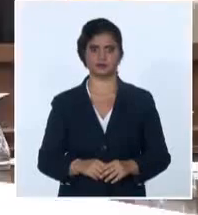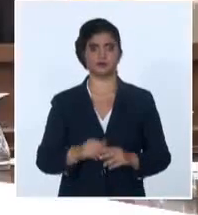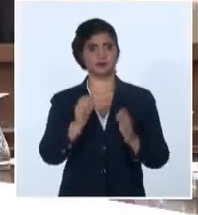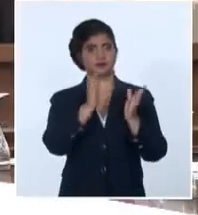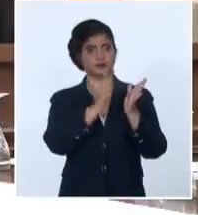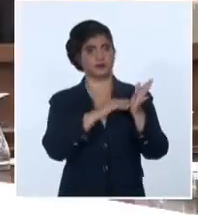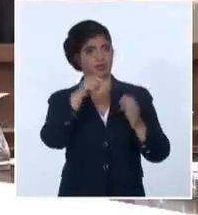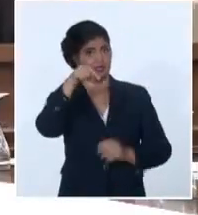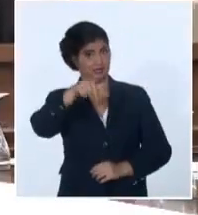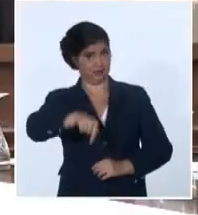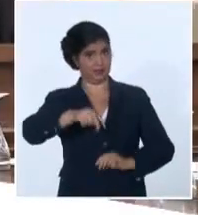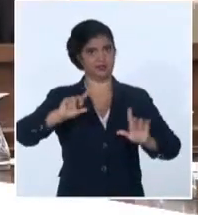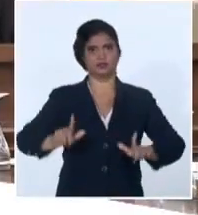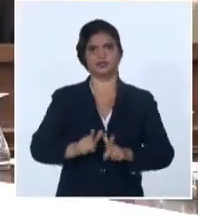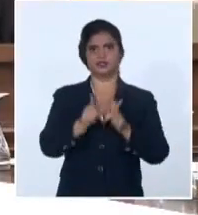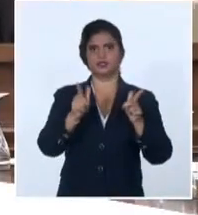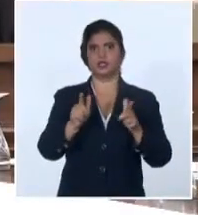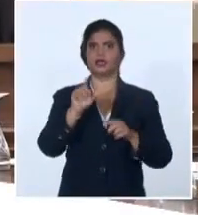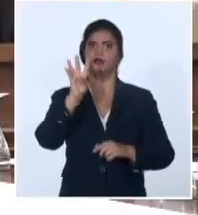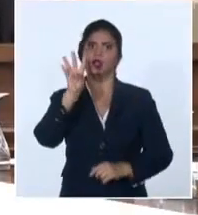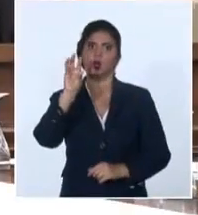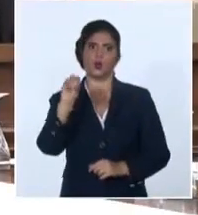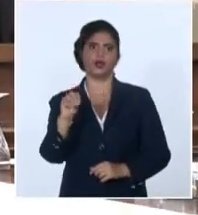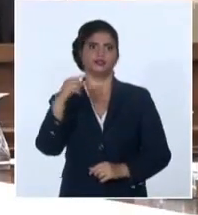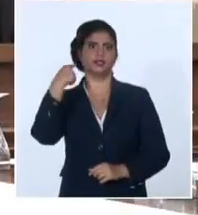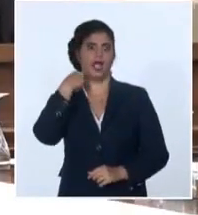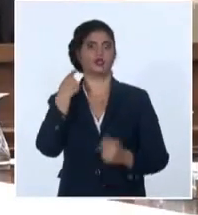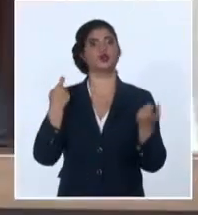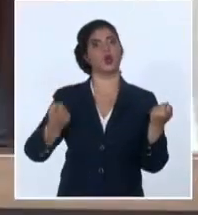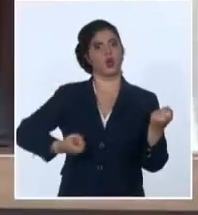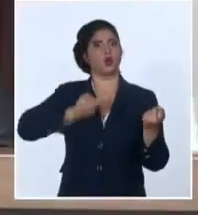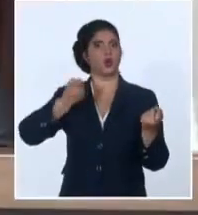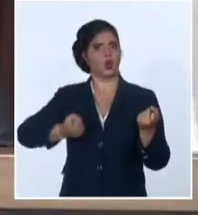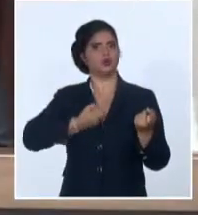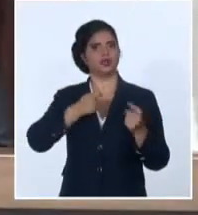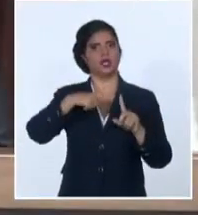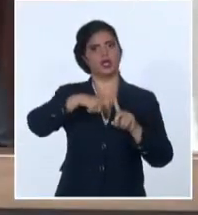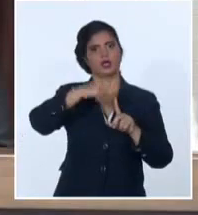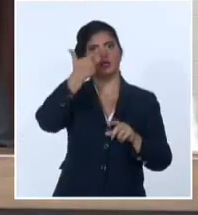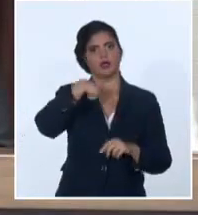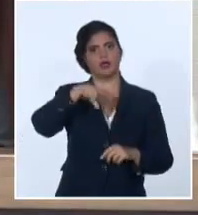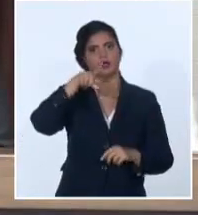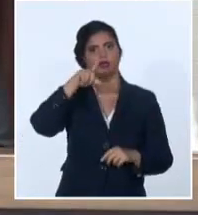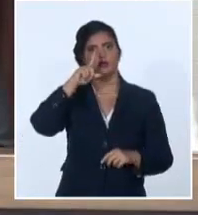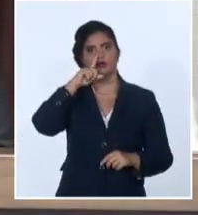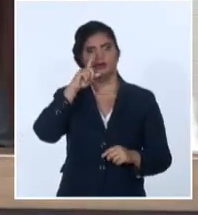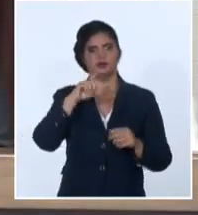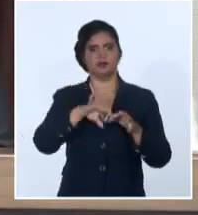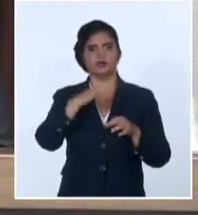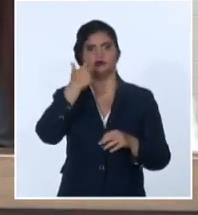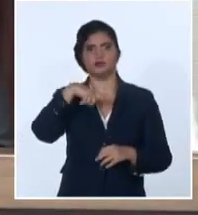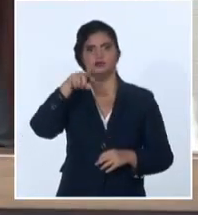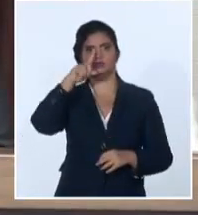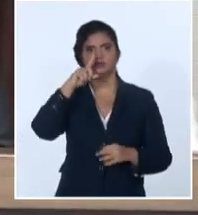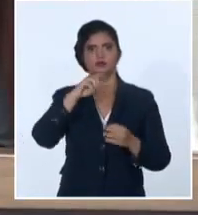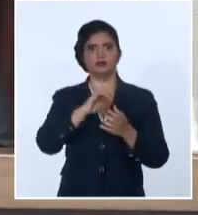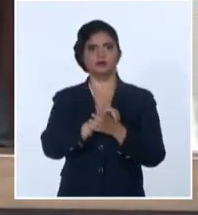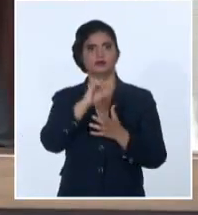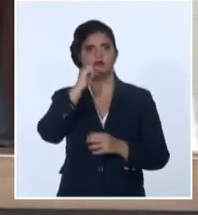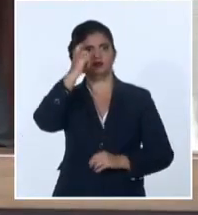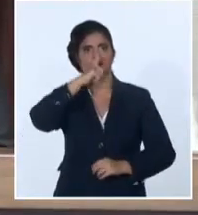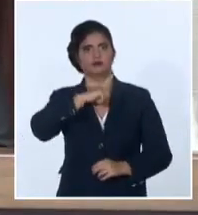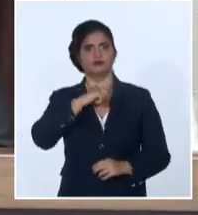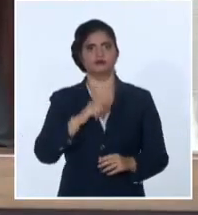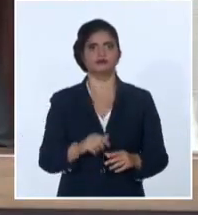se conmemora el aniversario 40 de la batalla de Cangamba, enfatizó Díaz-Canel, donde angolanos y cubanos unieron